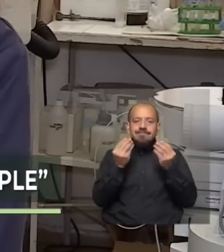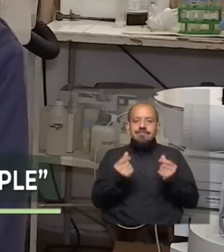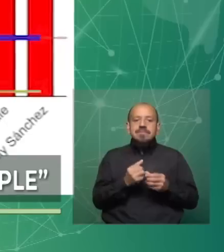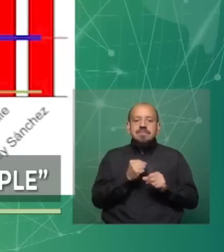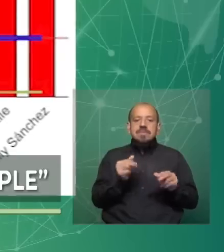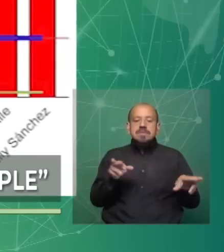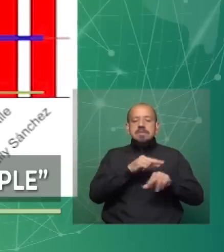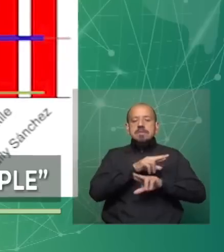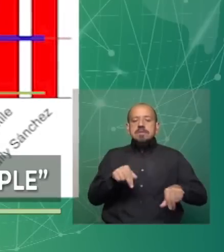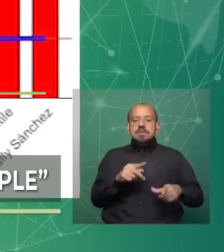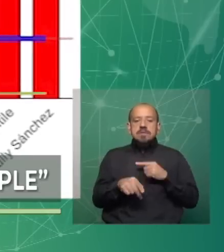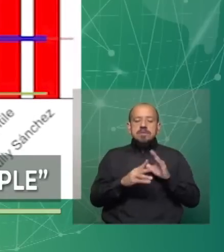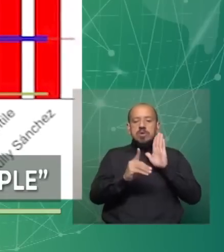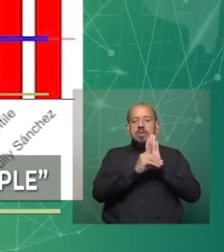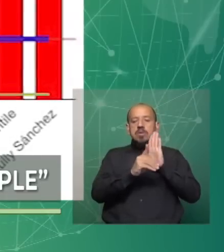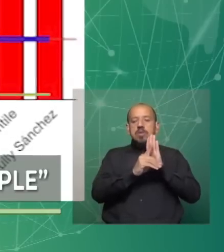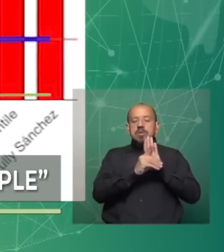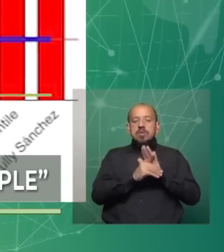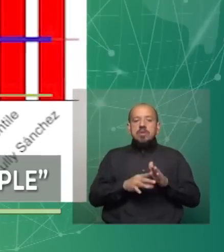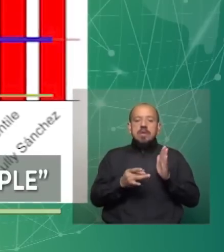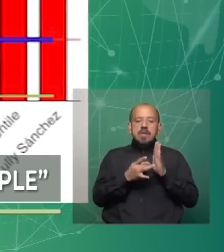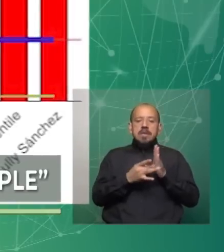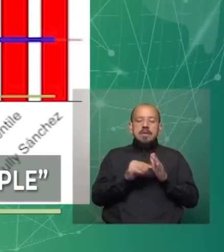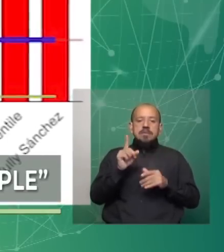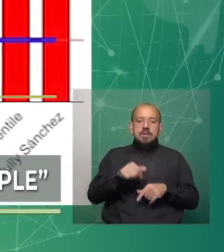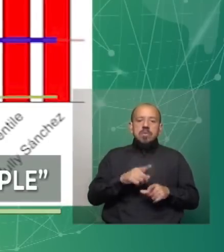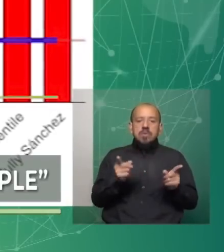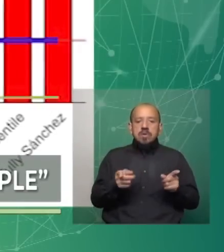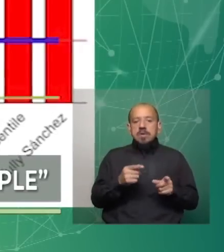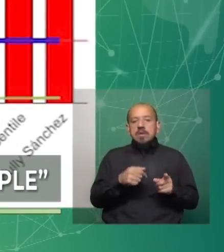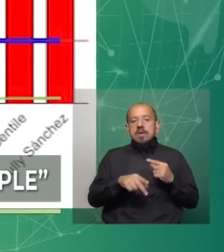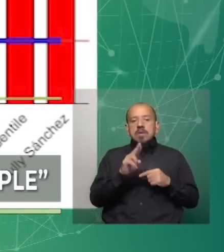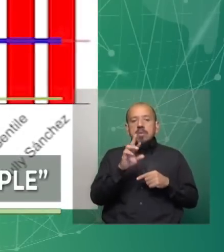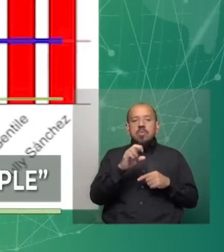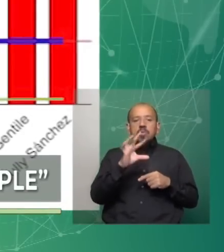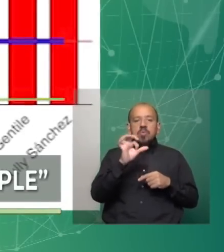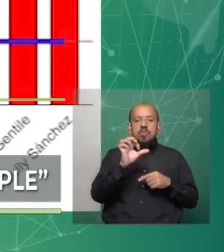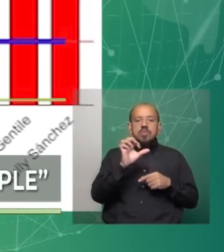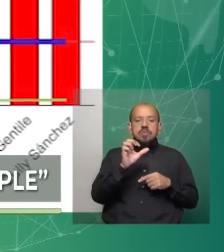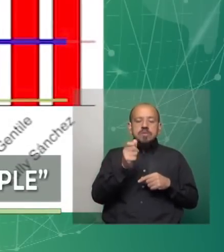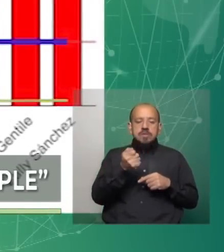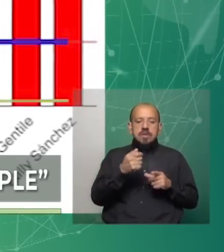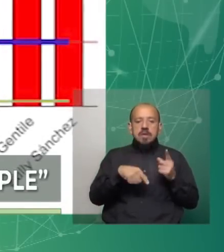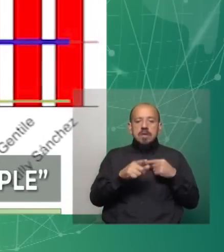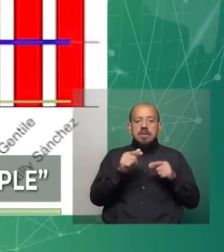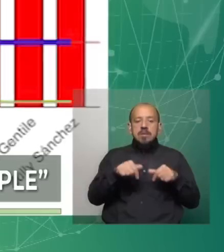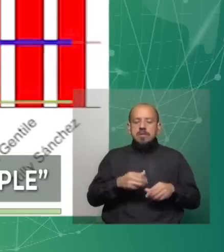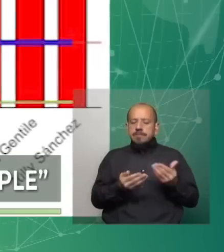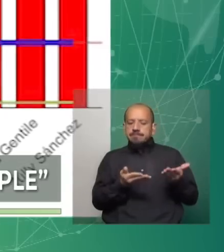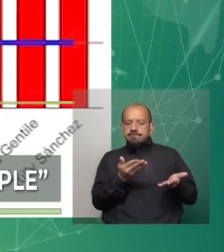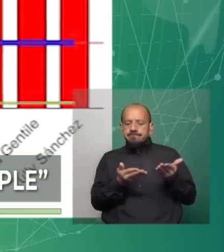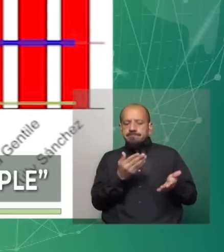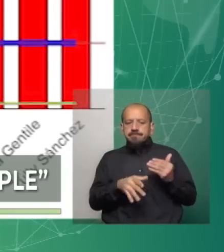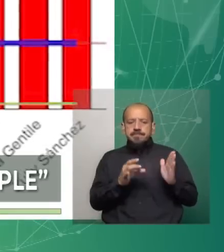rechazo Los datos semanales de calidad de agua Son entregados bajo estricta Reserva la usea consultada sixto sobre el reciente monitoreo